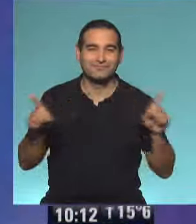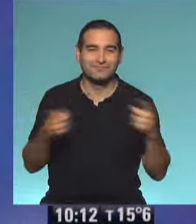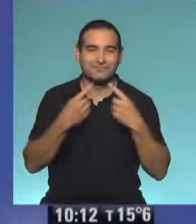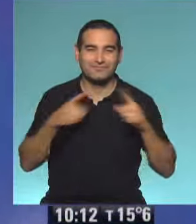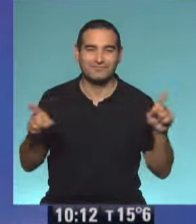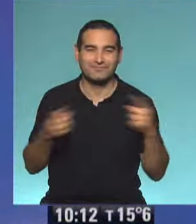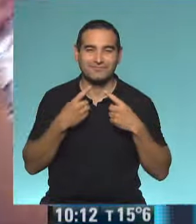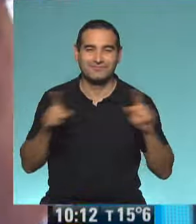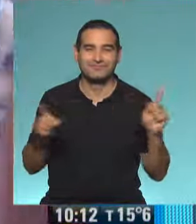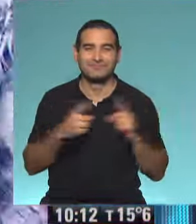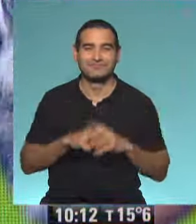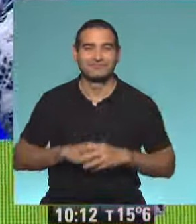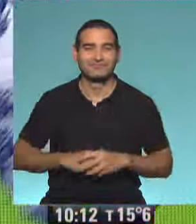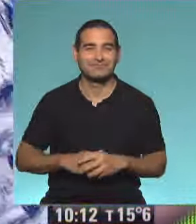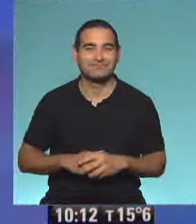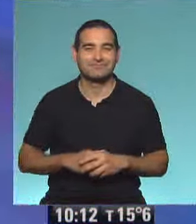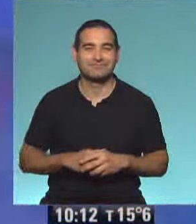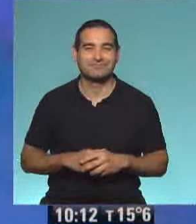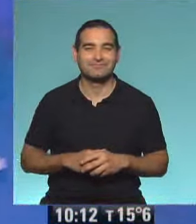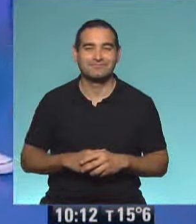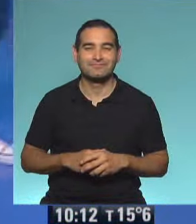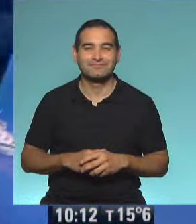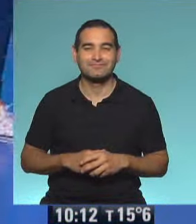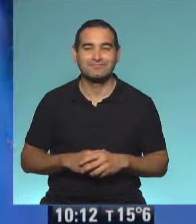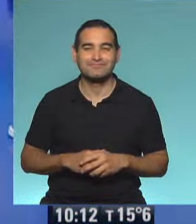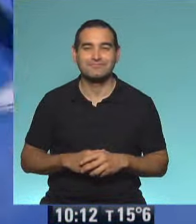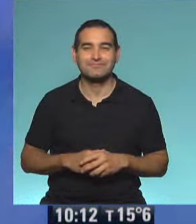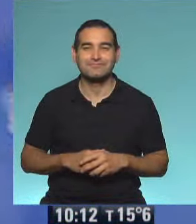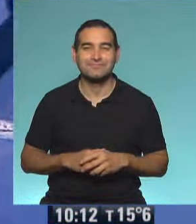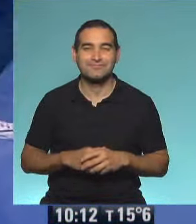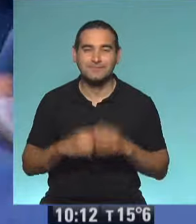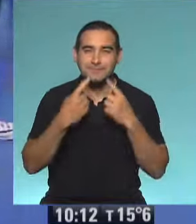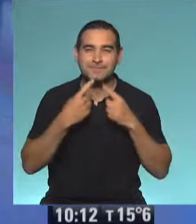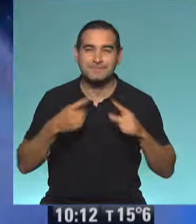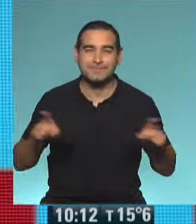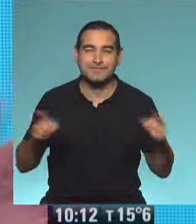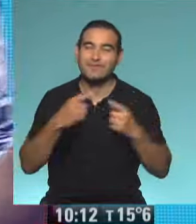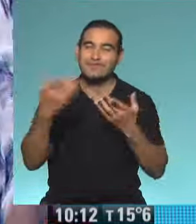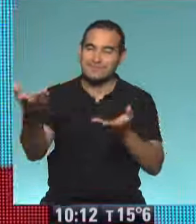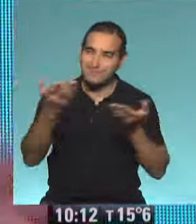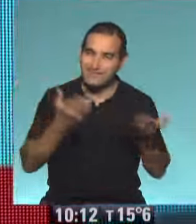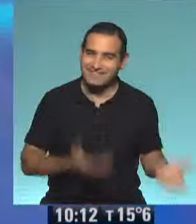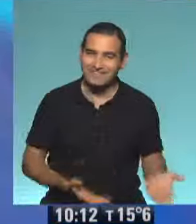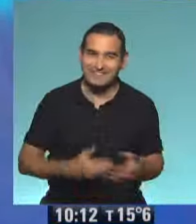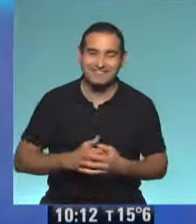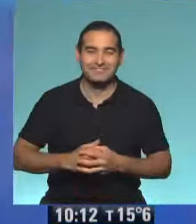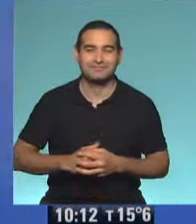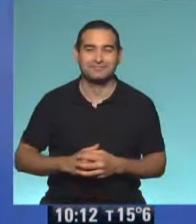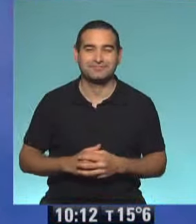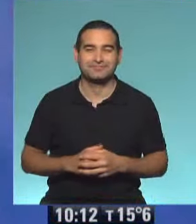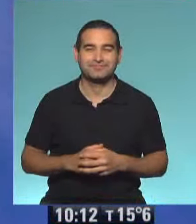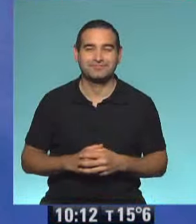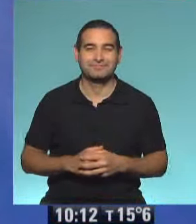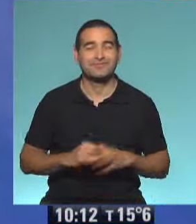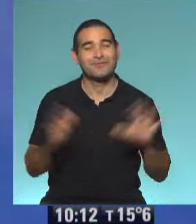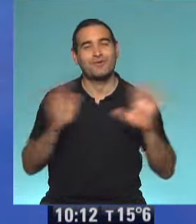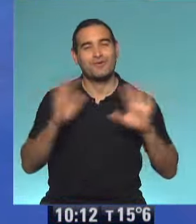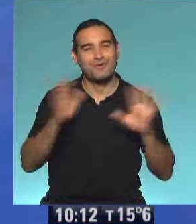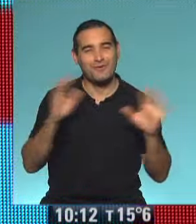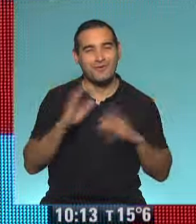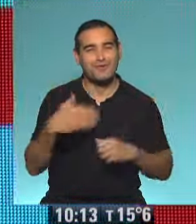¡Mueva, mueva! ¡Giro, giro, giro, giro! Más que bella, brillaba como una estrella. ¡Hola,